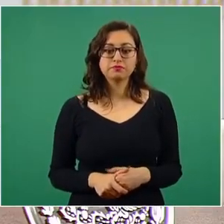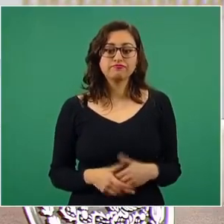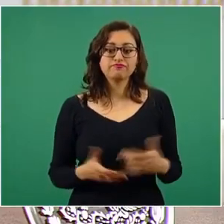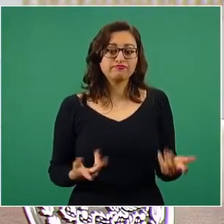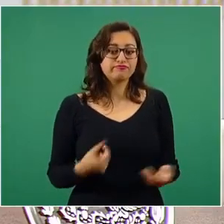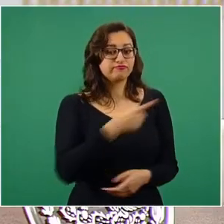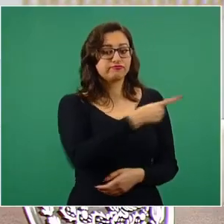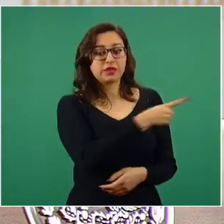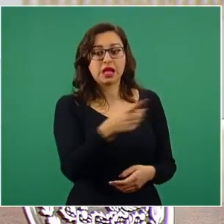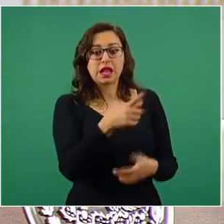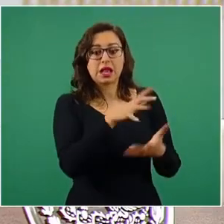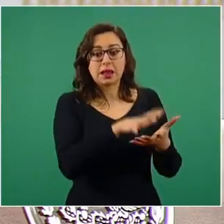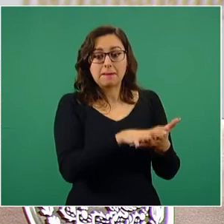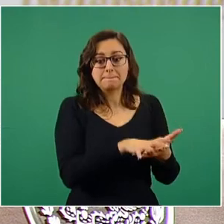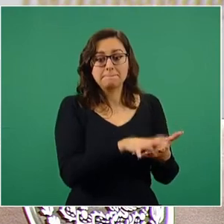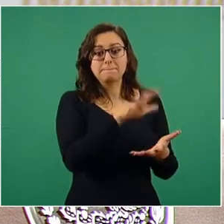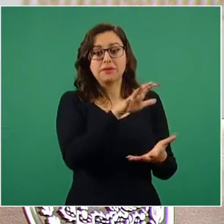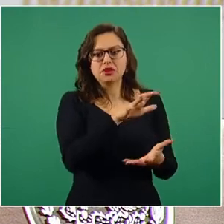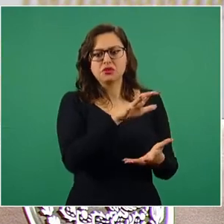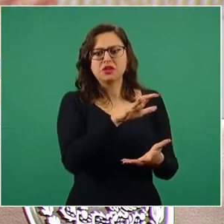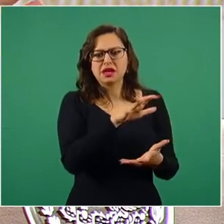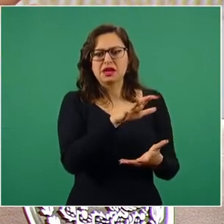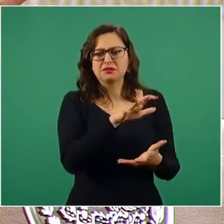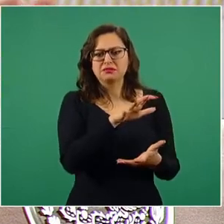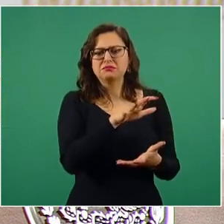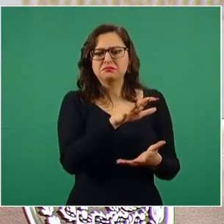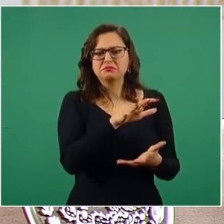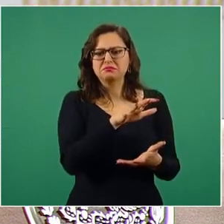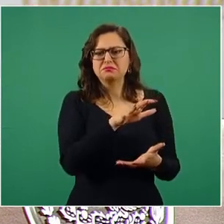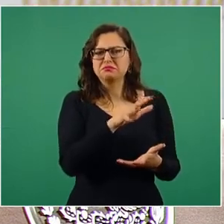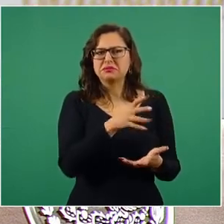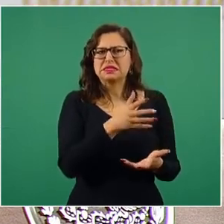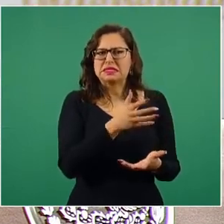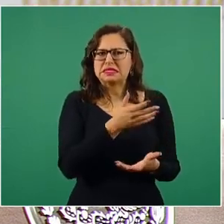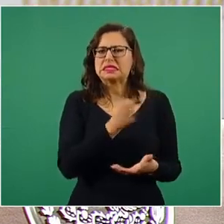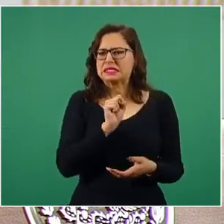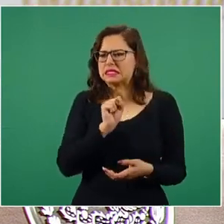mayoría sí estaba de acuerdo, porque